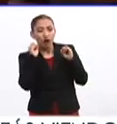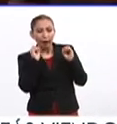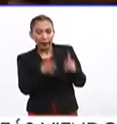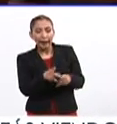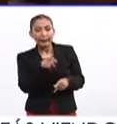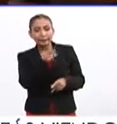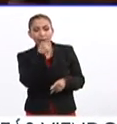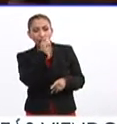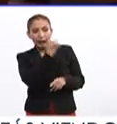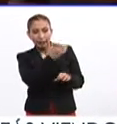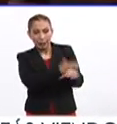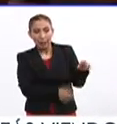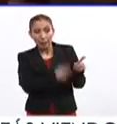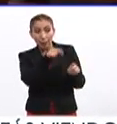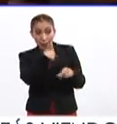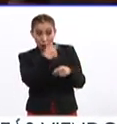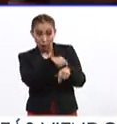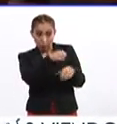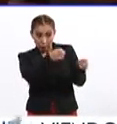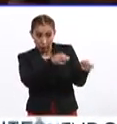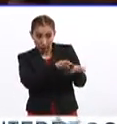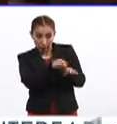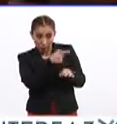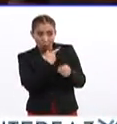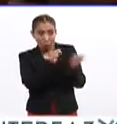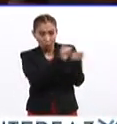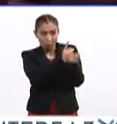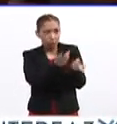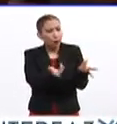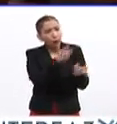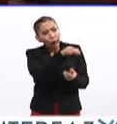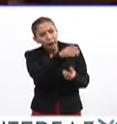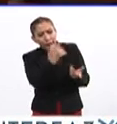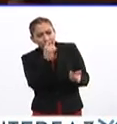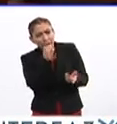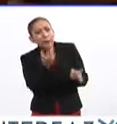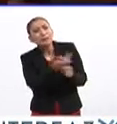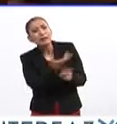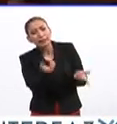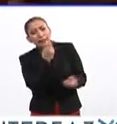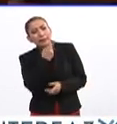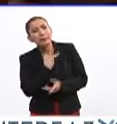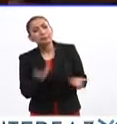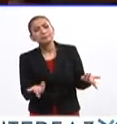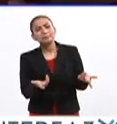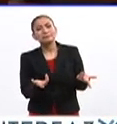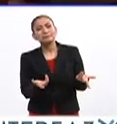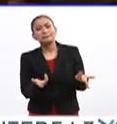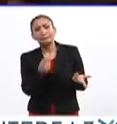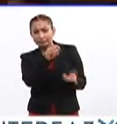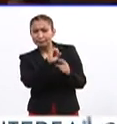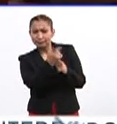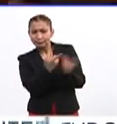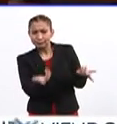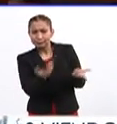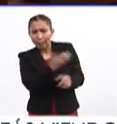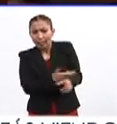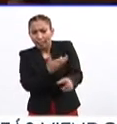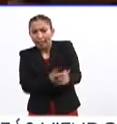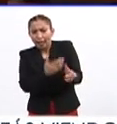comprensión, de decirle, bueno, llegaste tarde pero traes trabajo, o hablar con ellos, oye, estás fallando, ¿qué pasa? ¿No? Esta situación